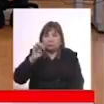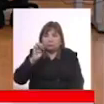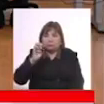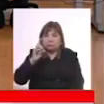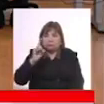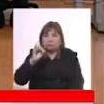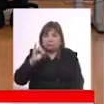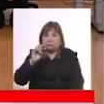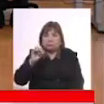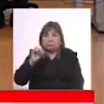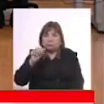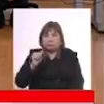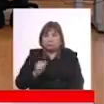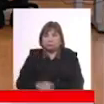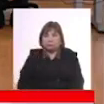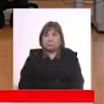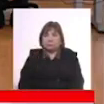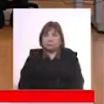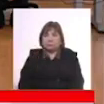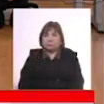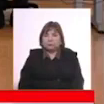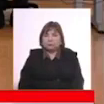Medina Hermosilla.